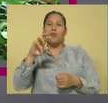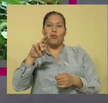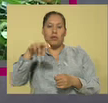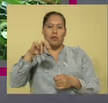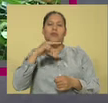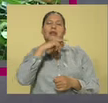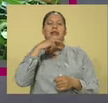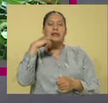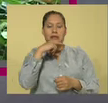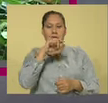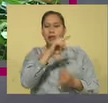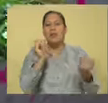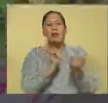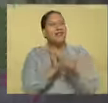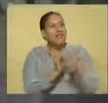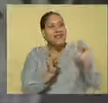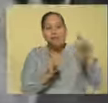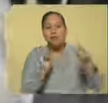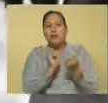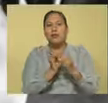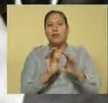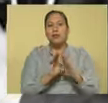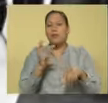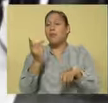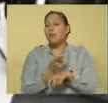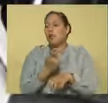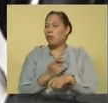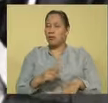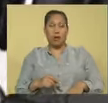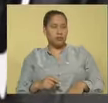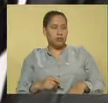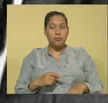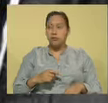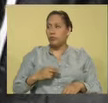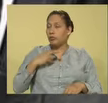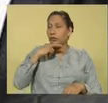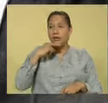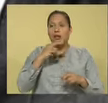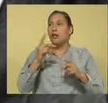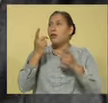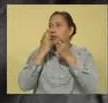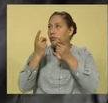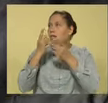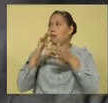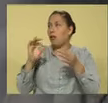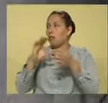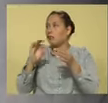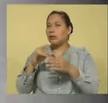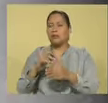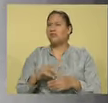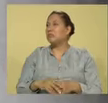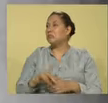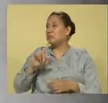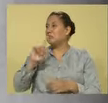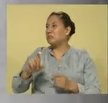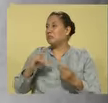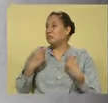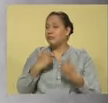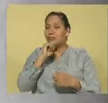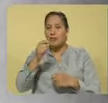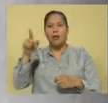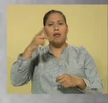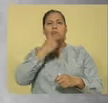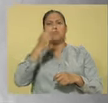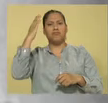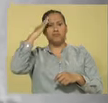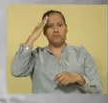así. Ese peladito que hablaba con todos esos discursos que no entendías nada, y él era fue el líder